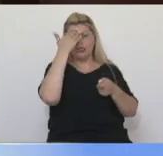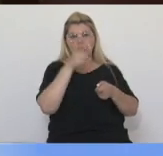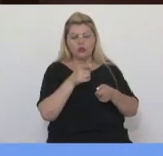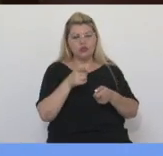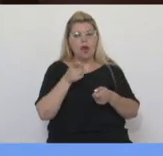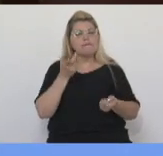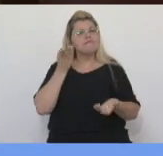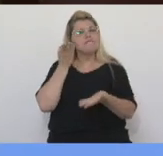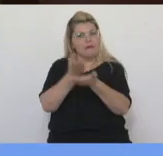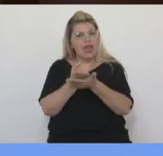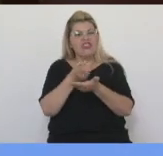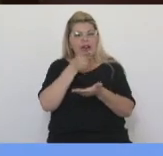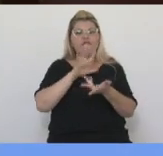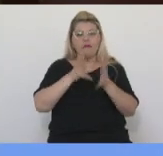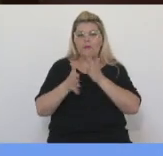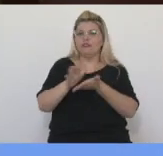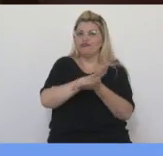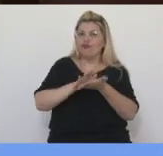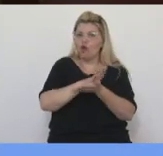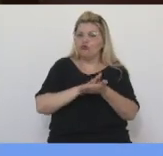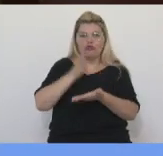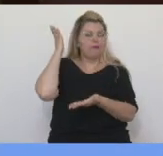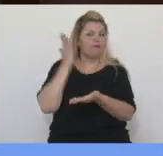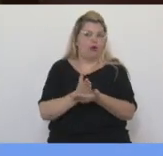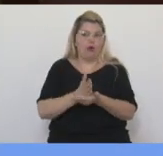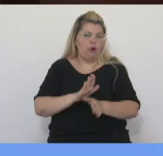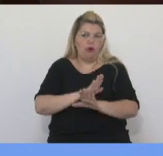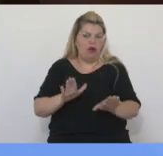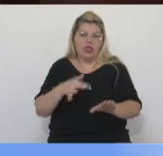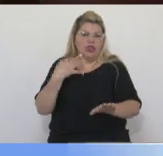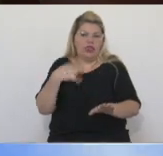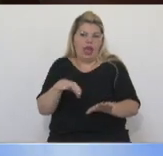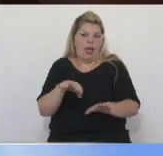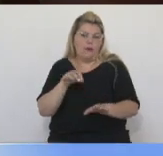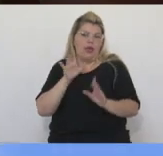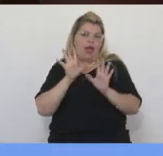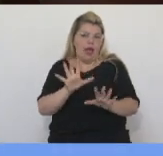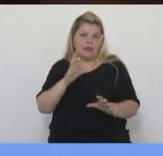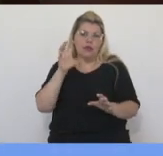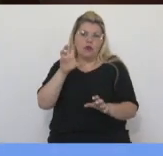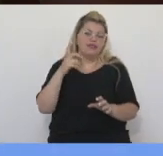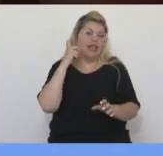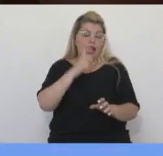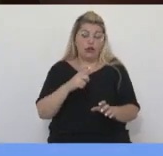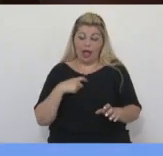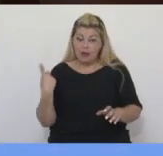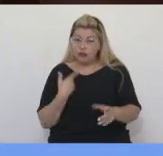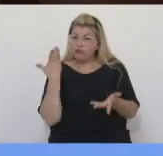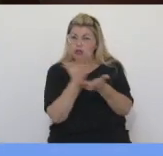esos remedios drásticos que tienen que haber en la rioja nosotros no lo pedimos nosotros